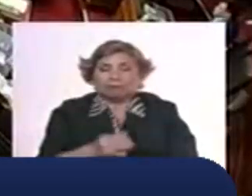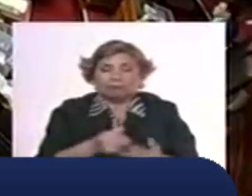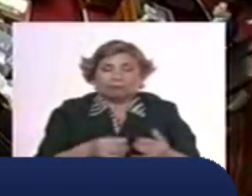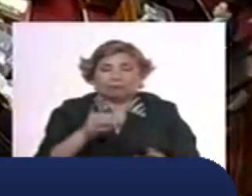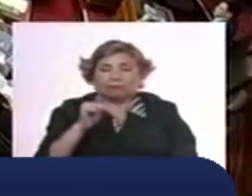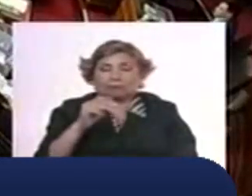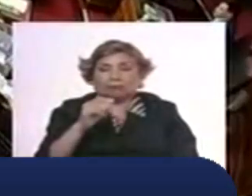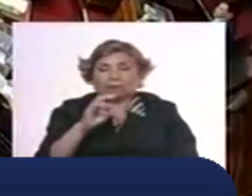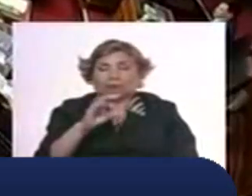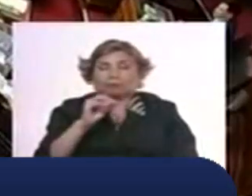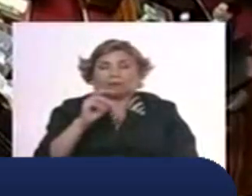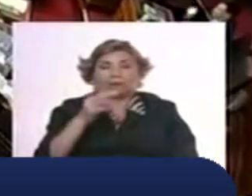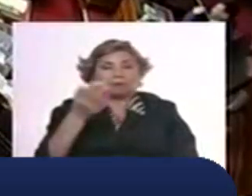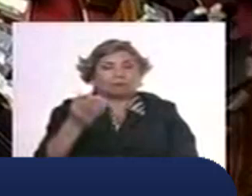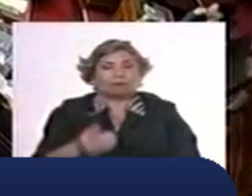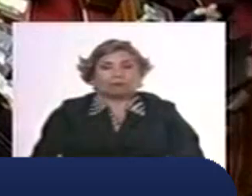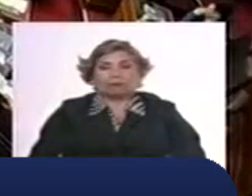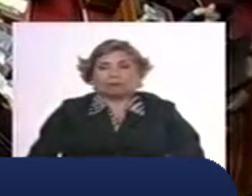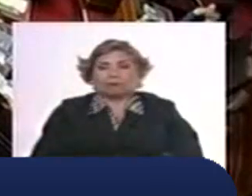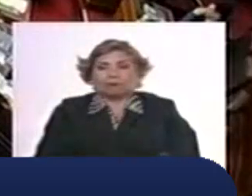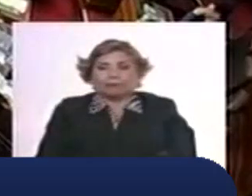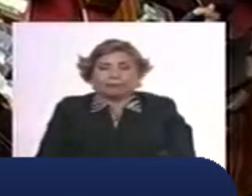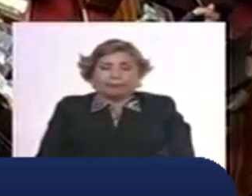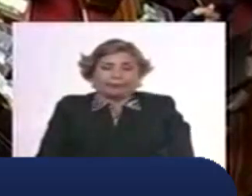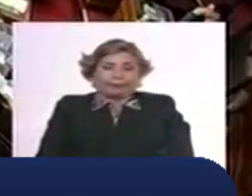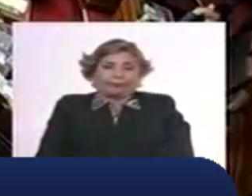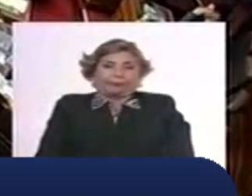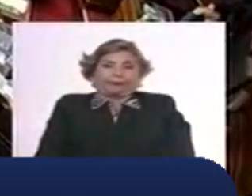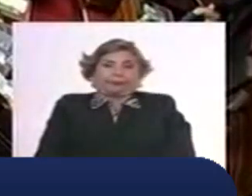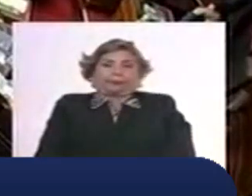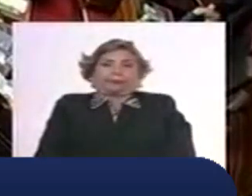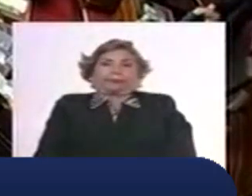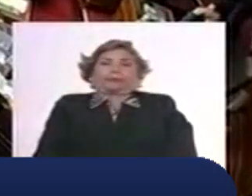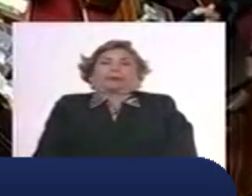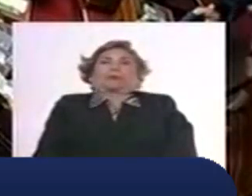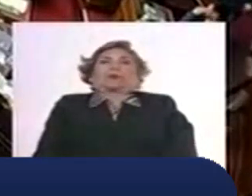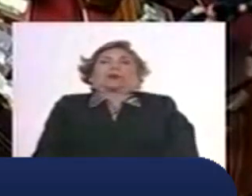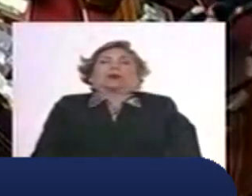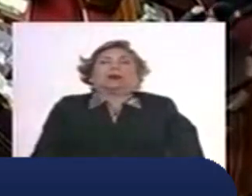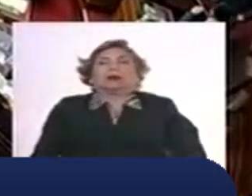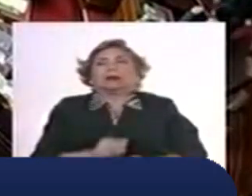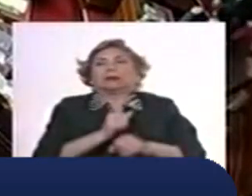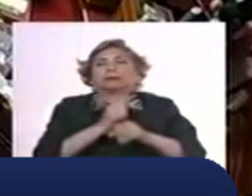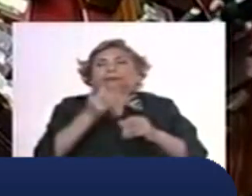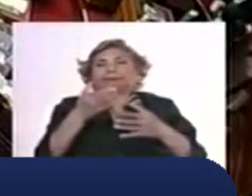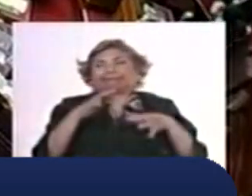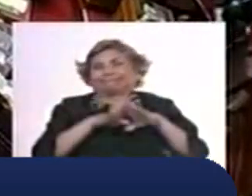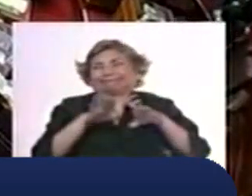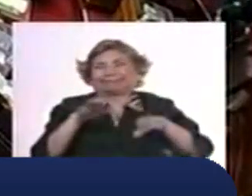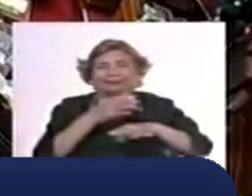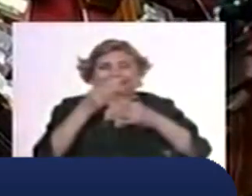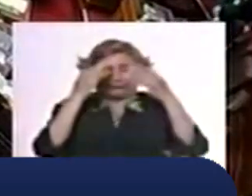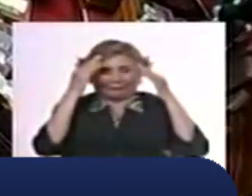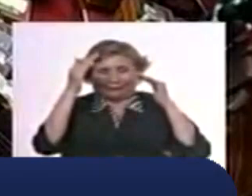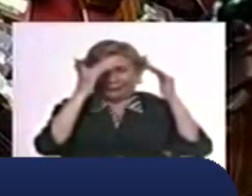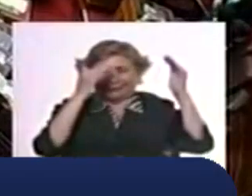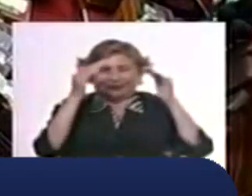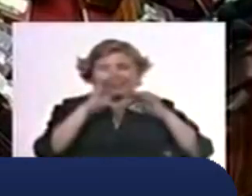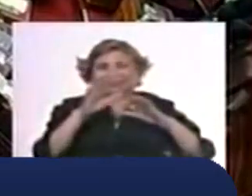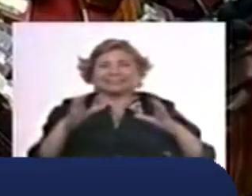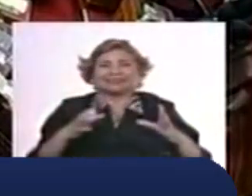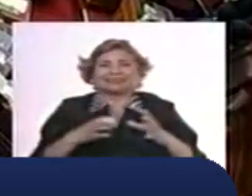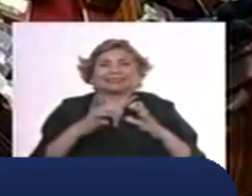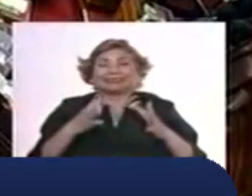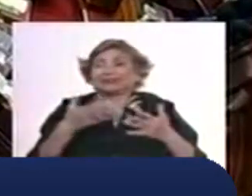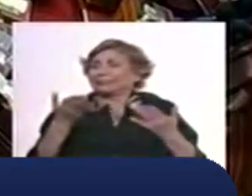Nunura, nuevo parlamentario por Piura, quien reemplaza a Wilmar Herrera. Recordemos que Herrera fue